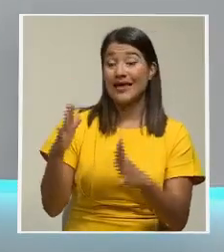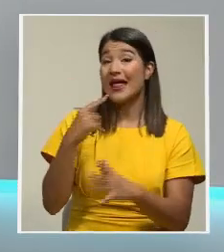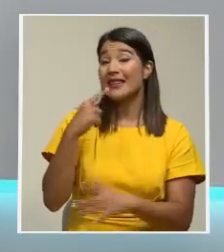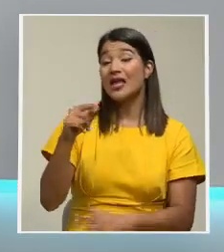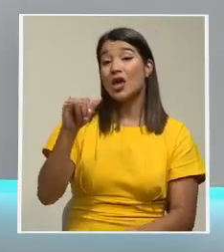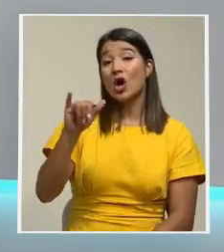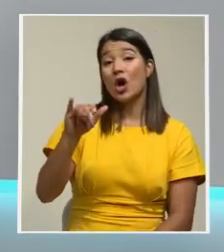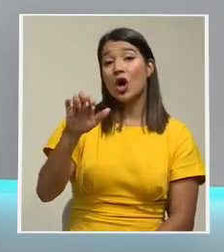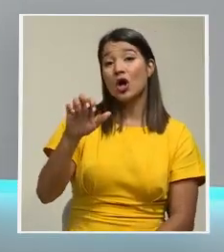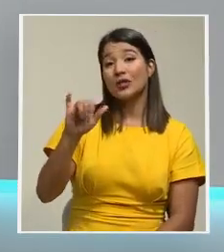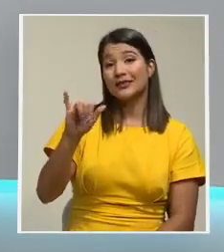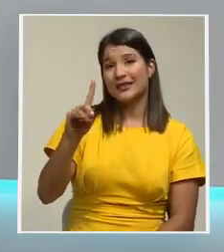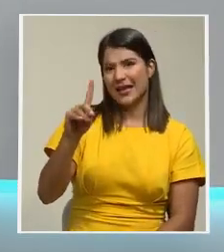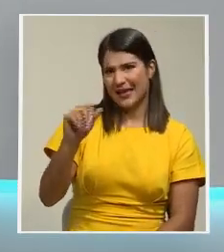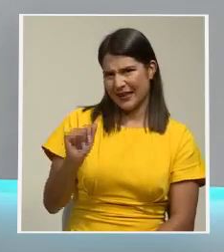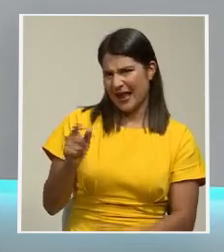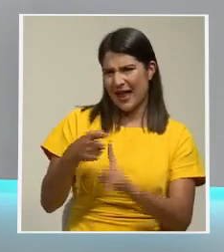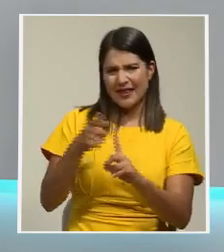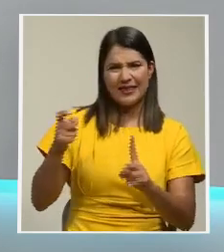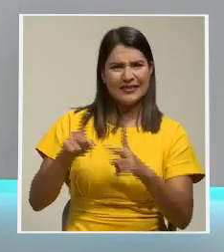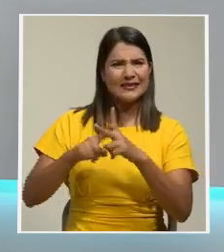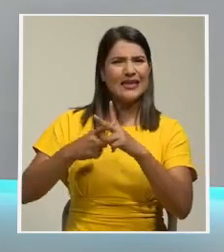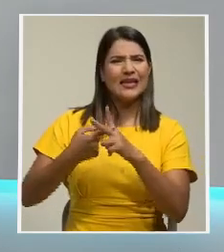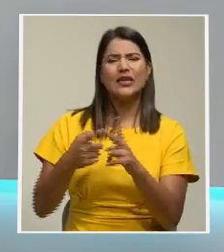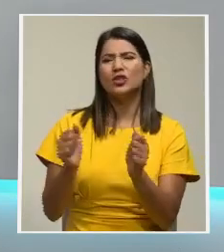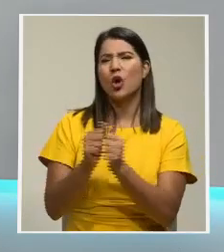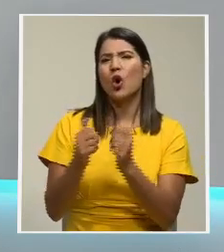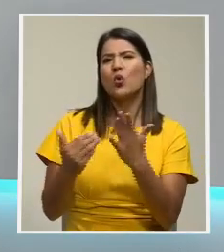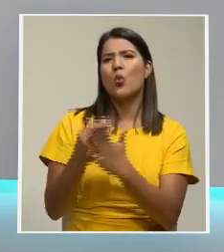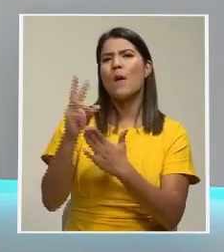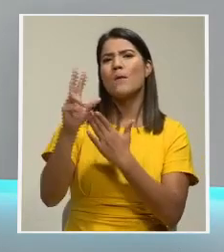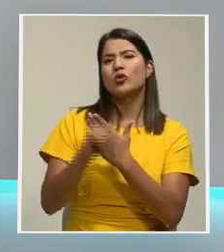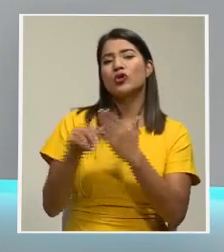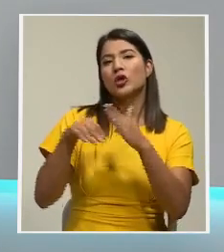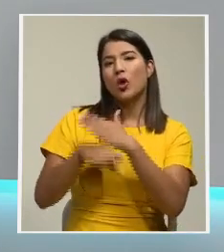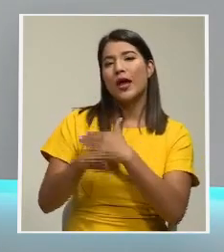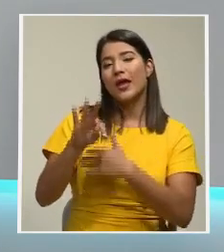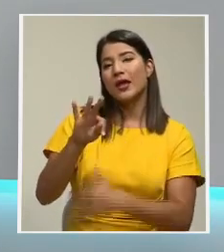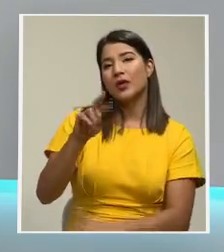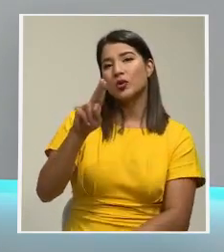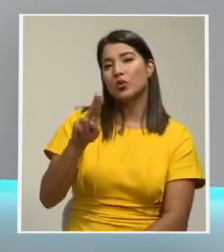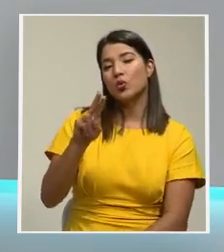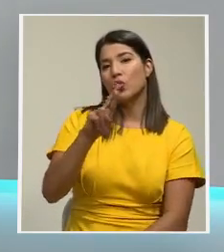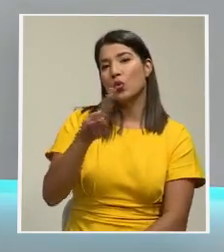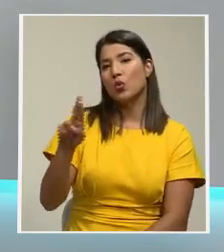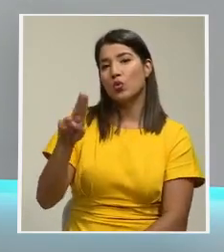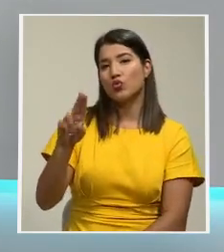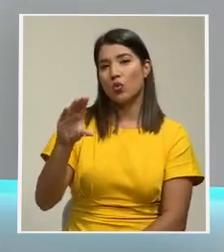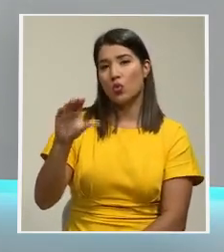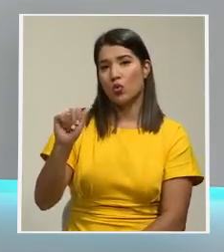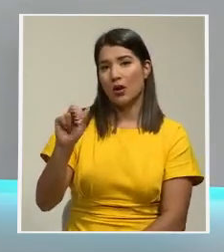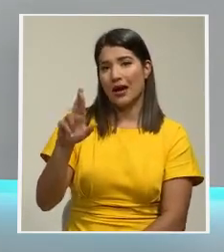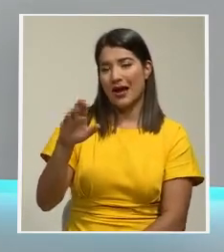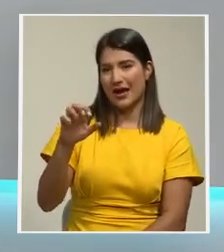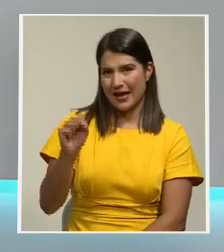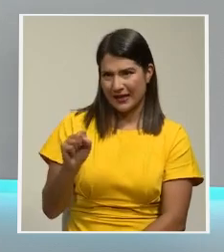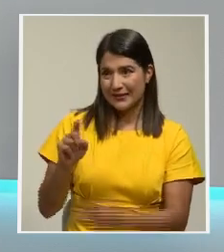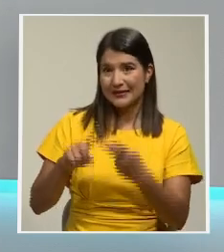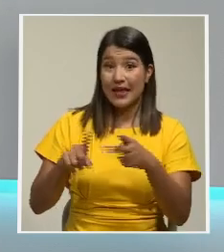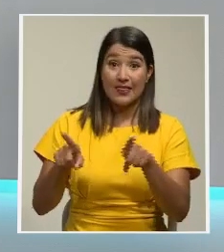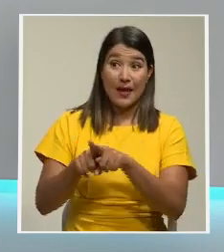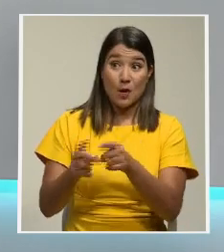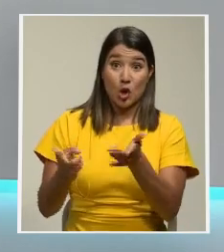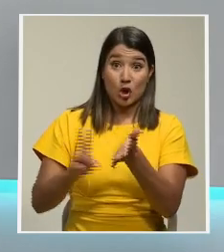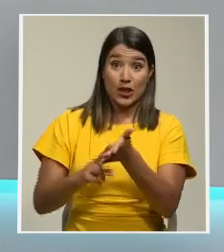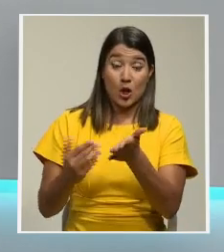que tienen este nuevo proyecto allá en Turrúcares. Por supuesto también la renovación de jugadores que